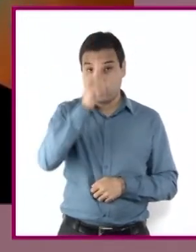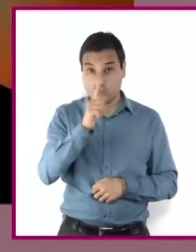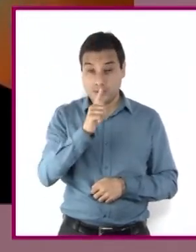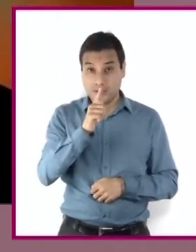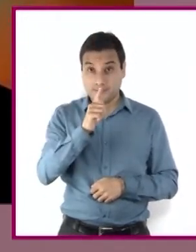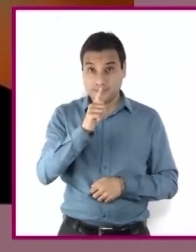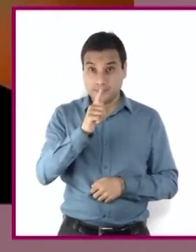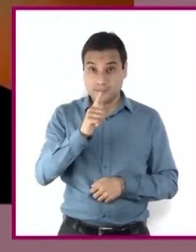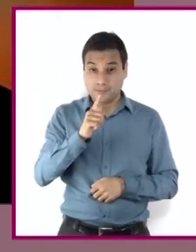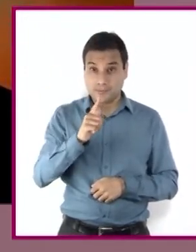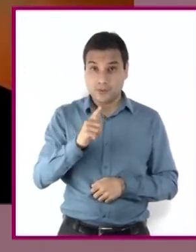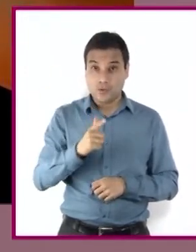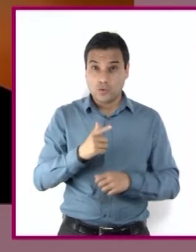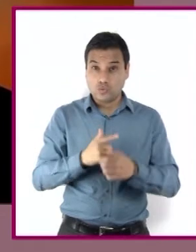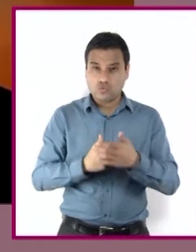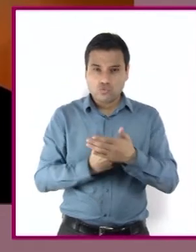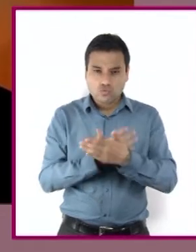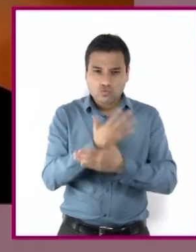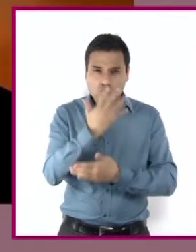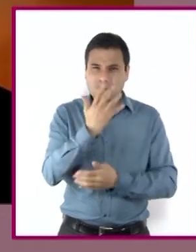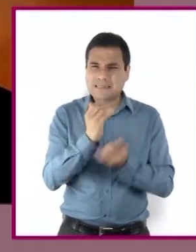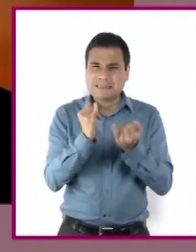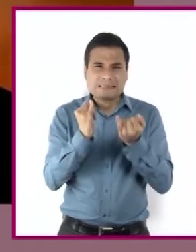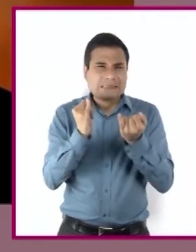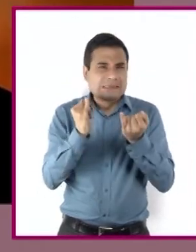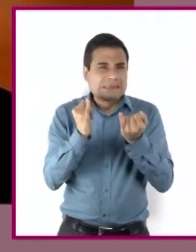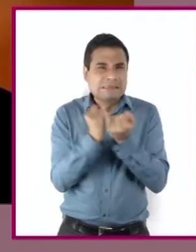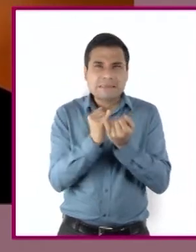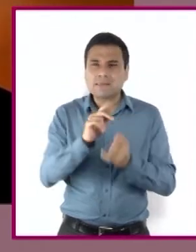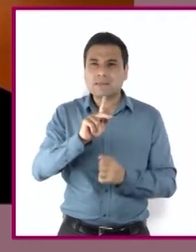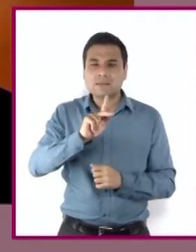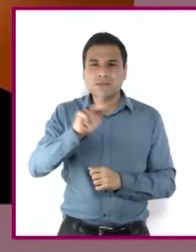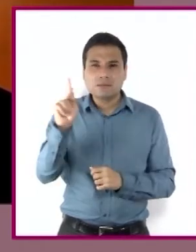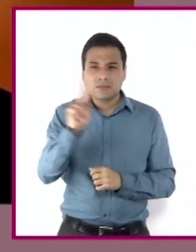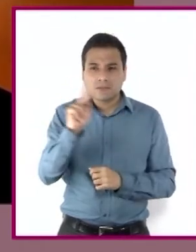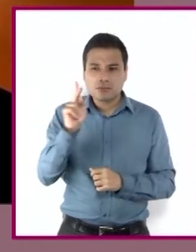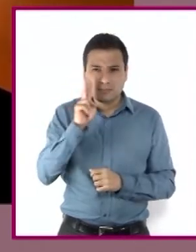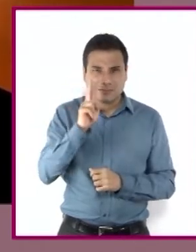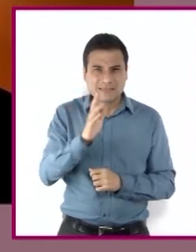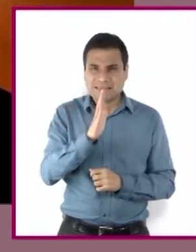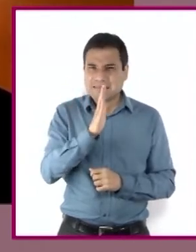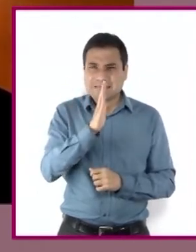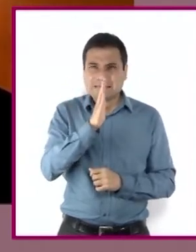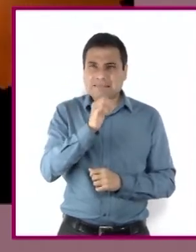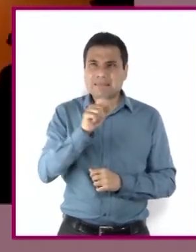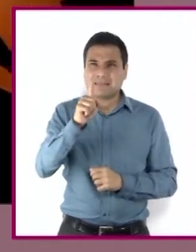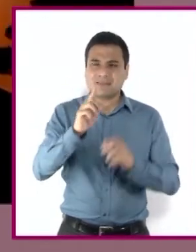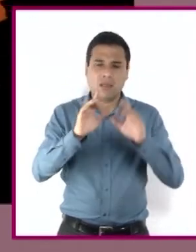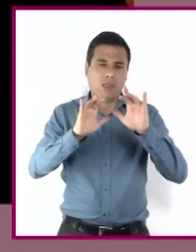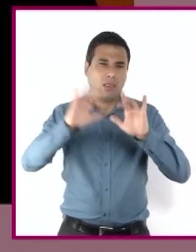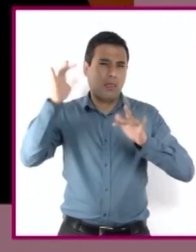igual resplandor. No se les podía ver directamente de tanto que brillaban.